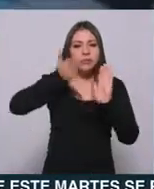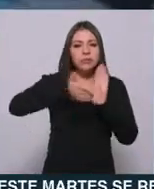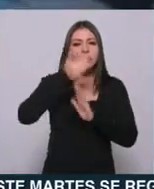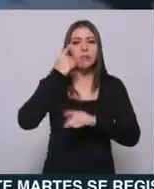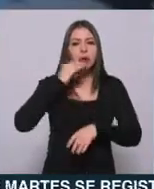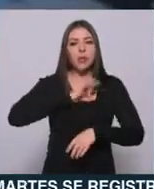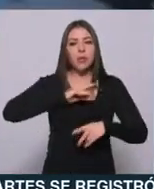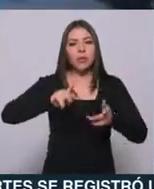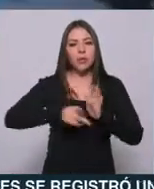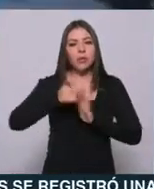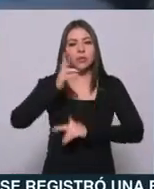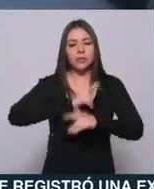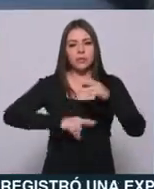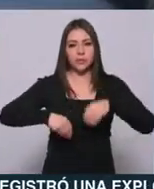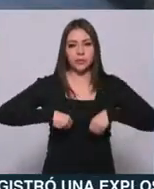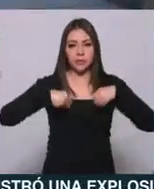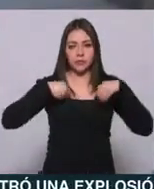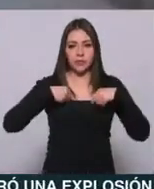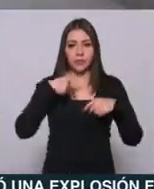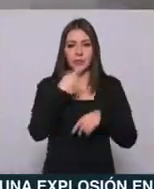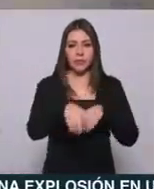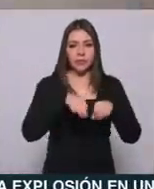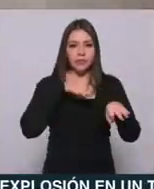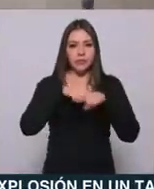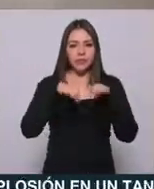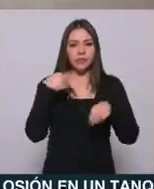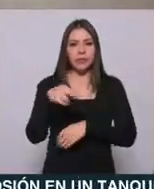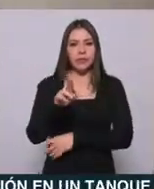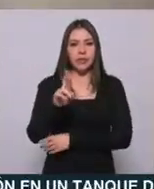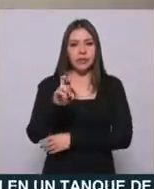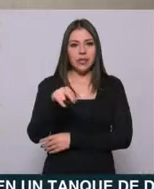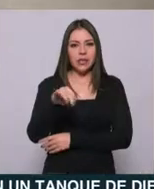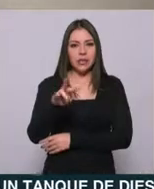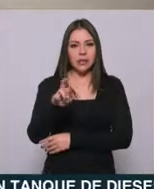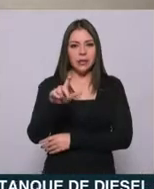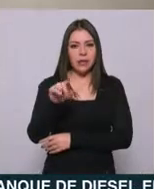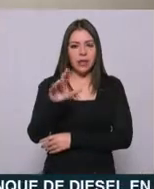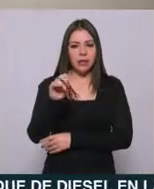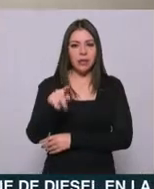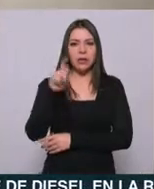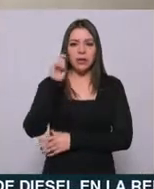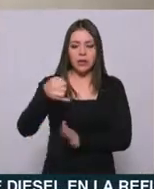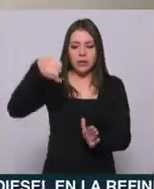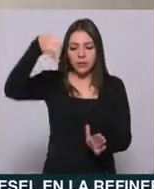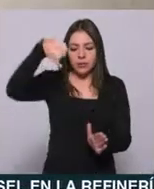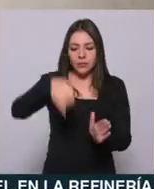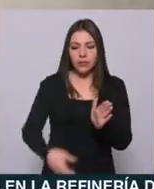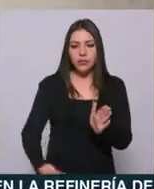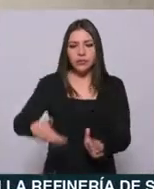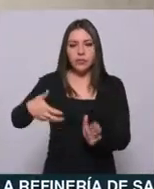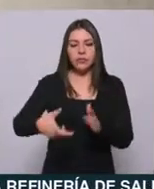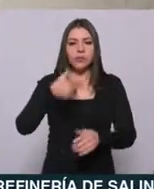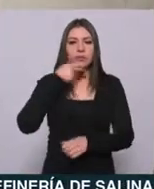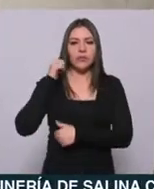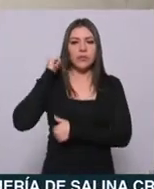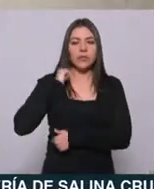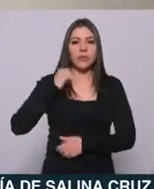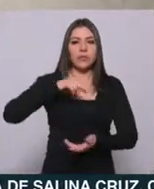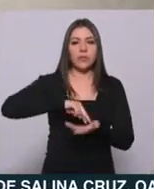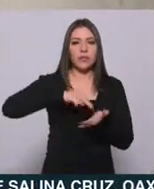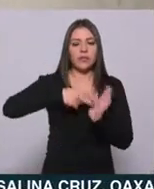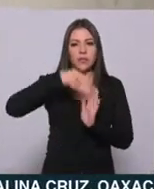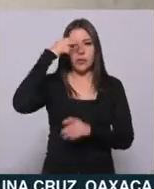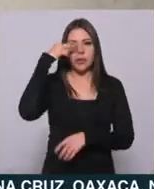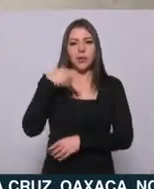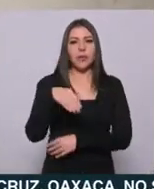Los trabajos de renivelación se llevan a cabo por medio del sistema de subexcavación cilíndrica, patentado por el ingeniero mexicano Manuel Morán